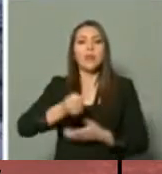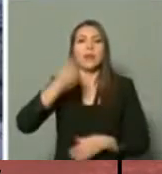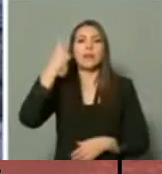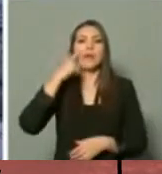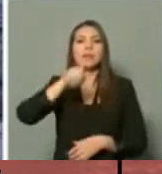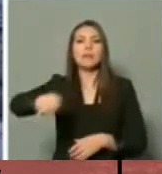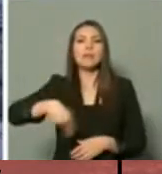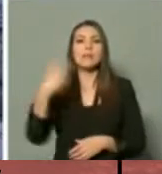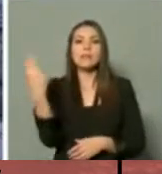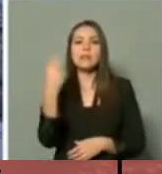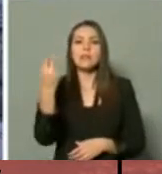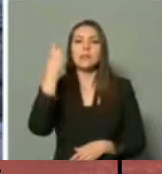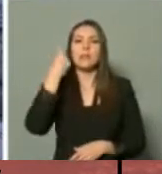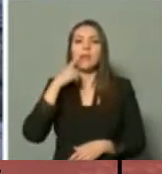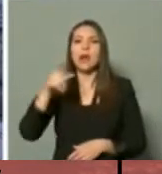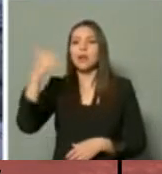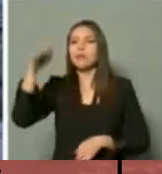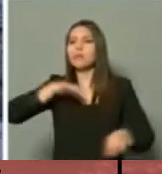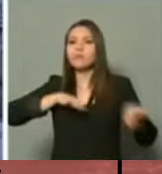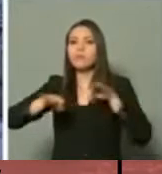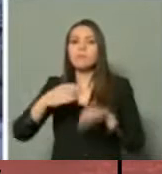infraestructura necesaria para combatir el delito.